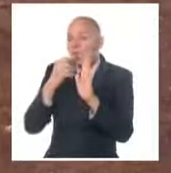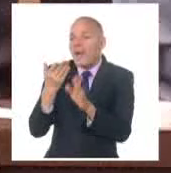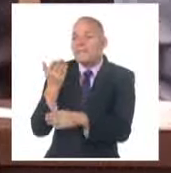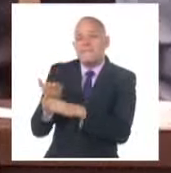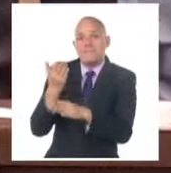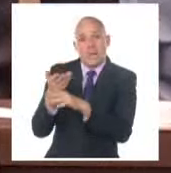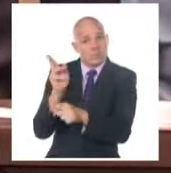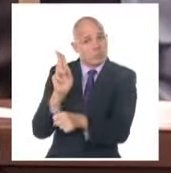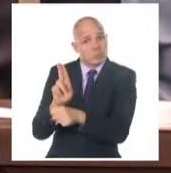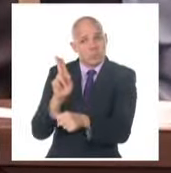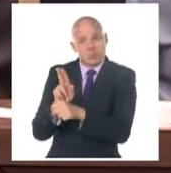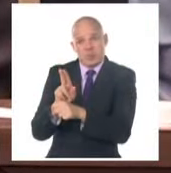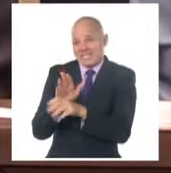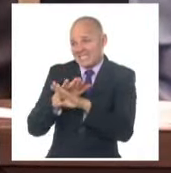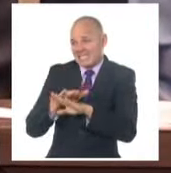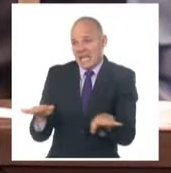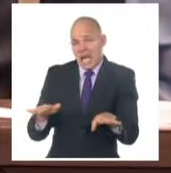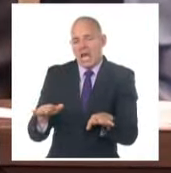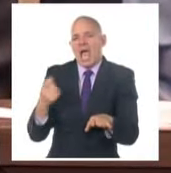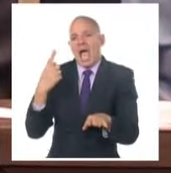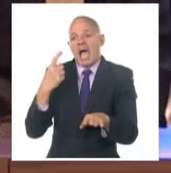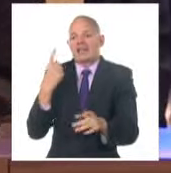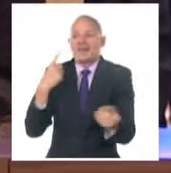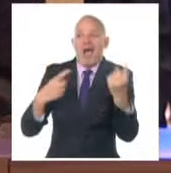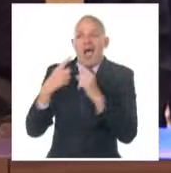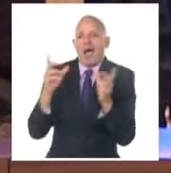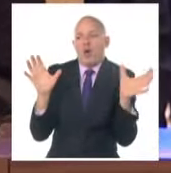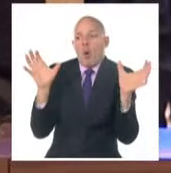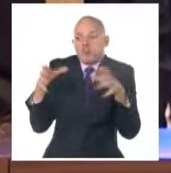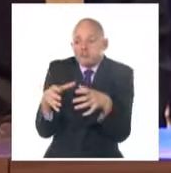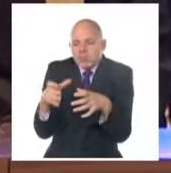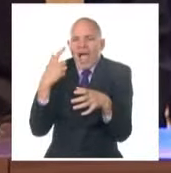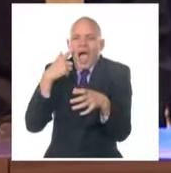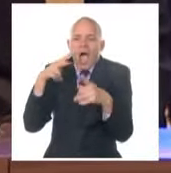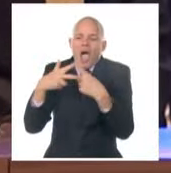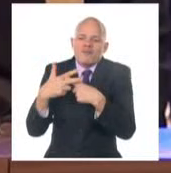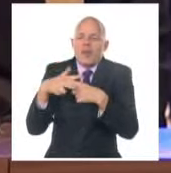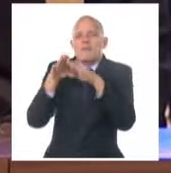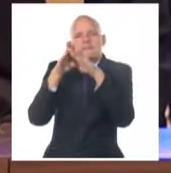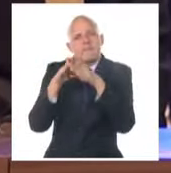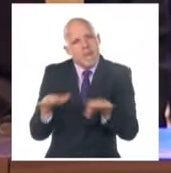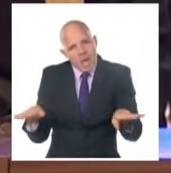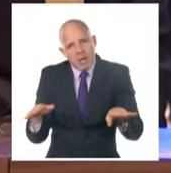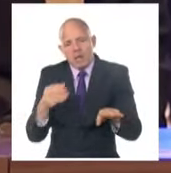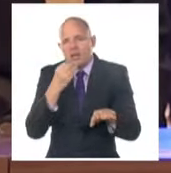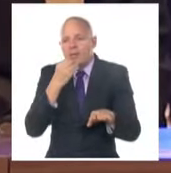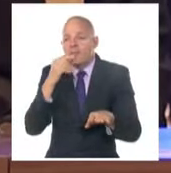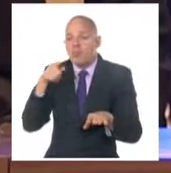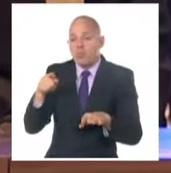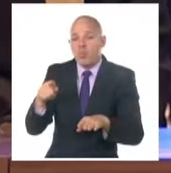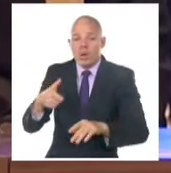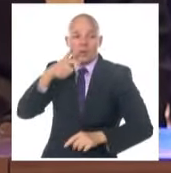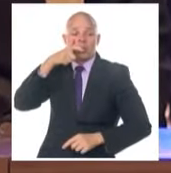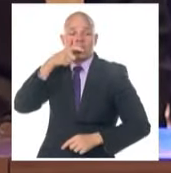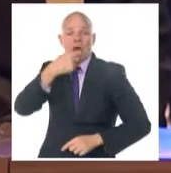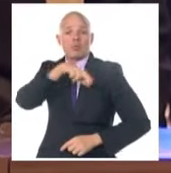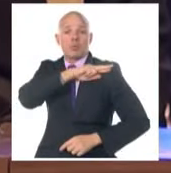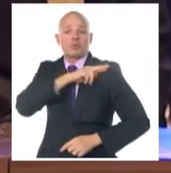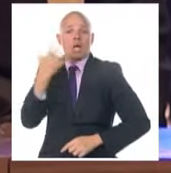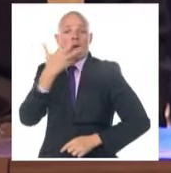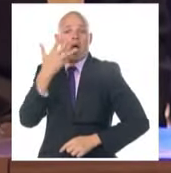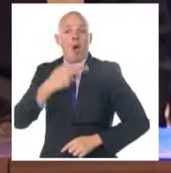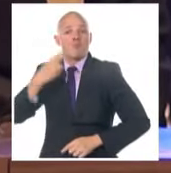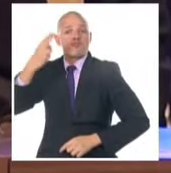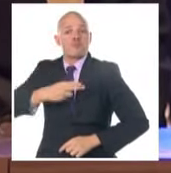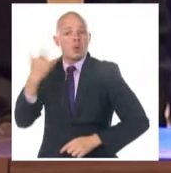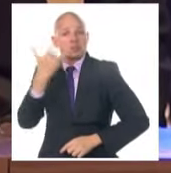urgencia una conferencia de paz bajo los auspicios de Naciones Unidas, que permita